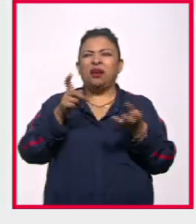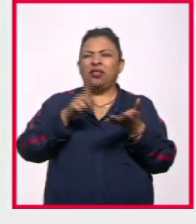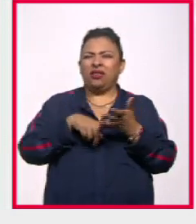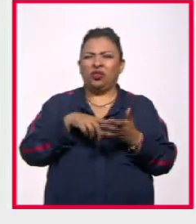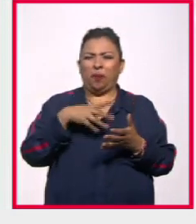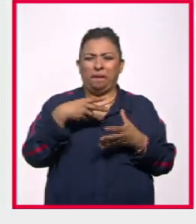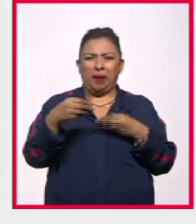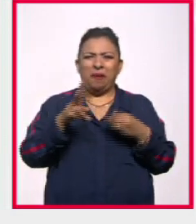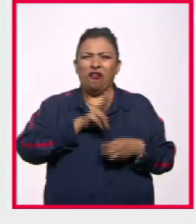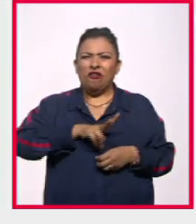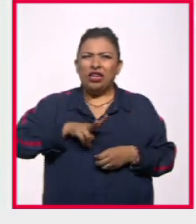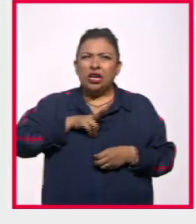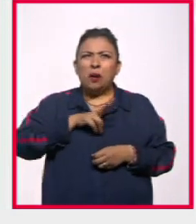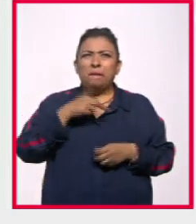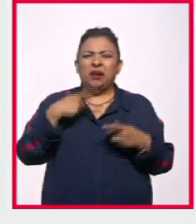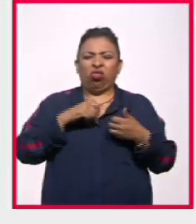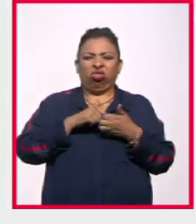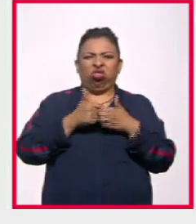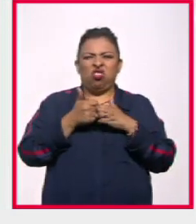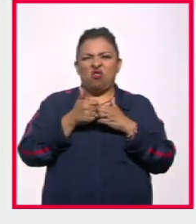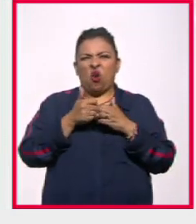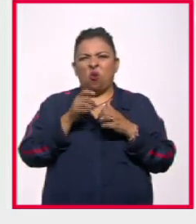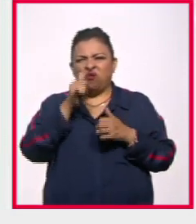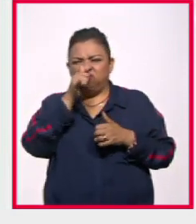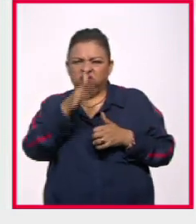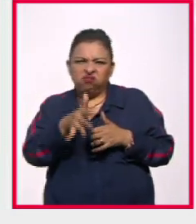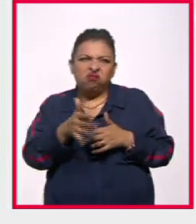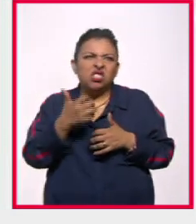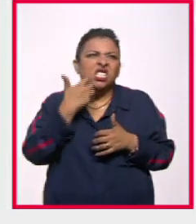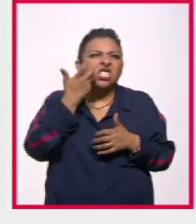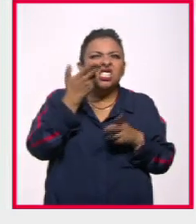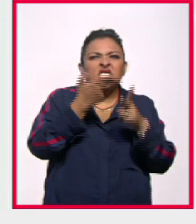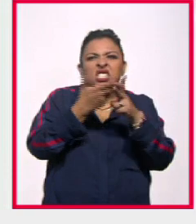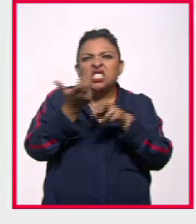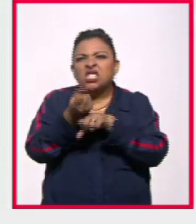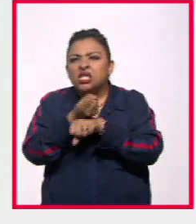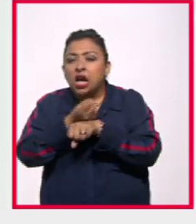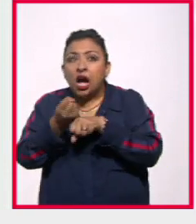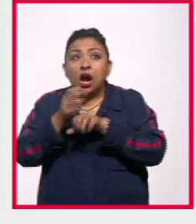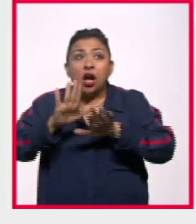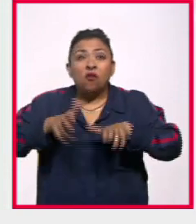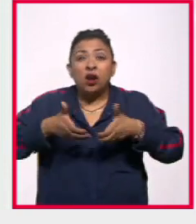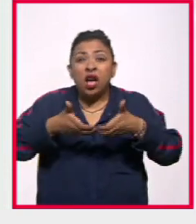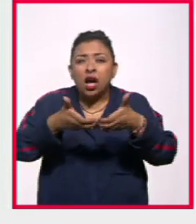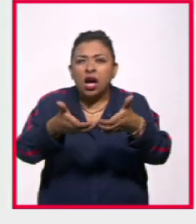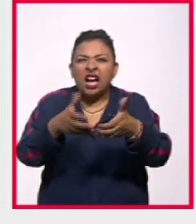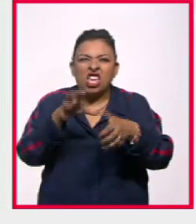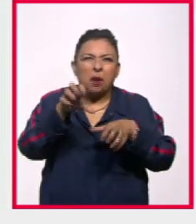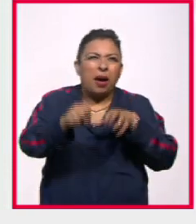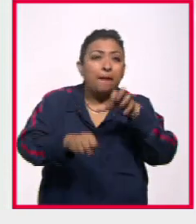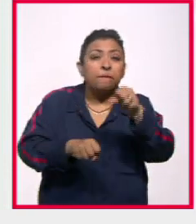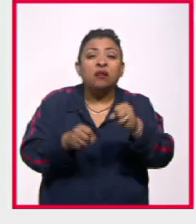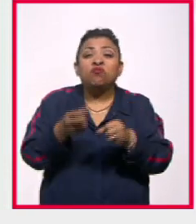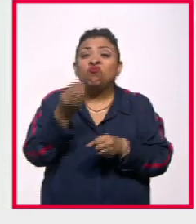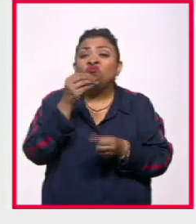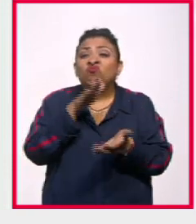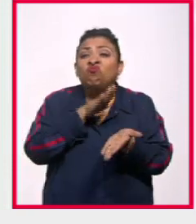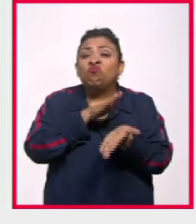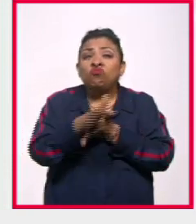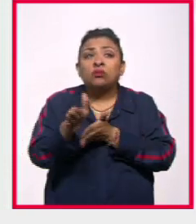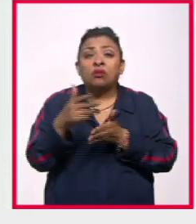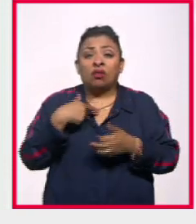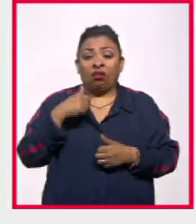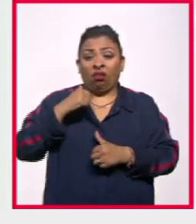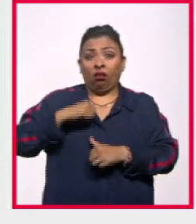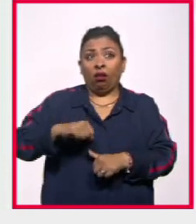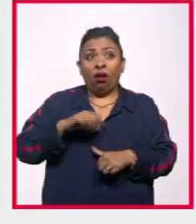convierte a las personas en seres violentos sedientos de sangre. El caos se apodera de las calles, la comida escasea y las autoridades son incapaces de